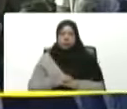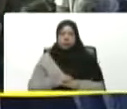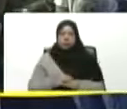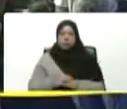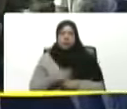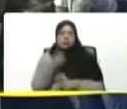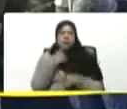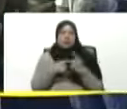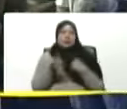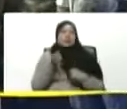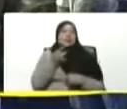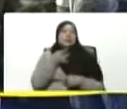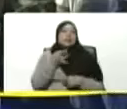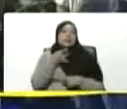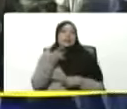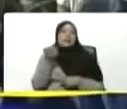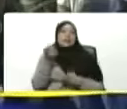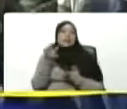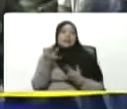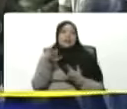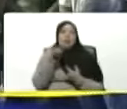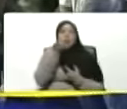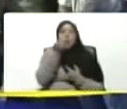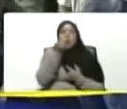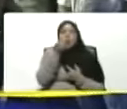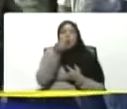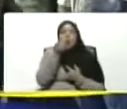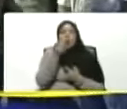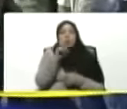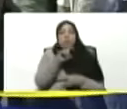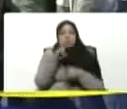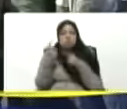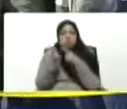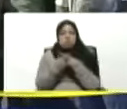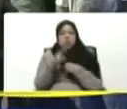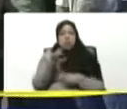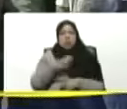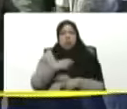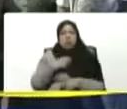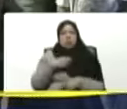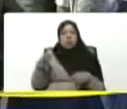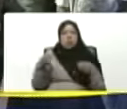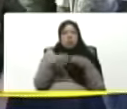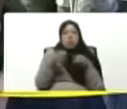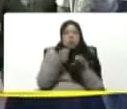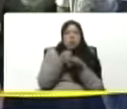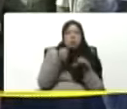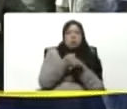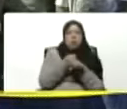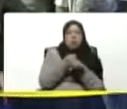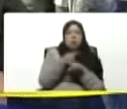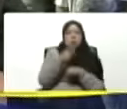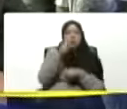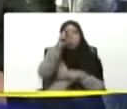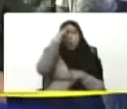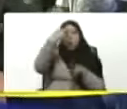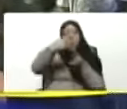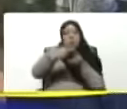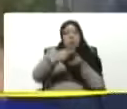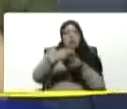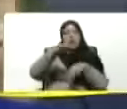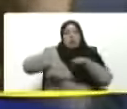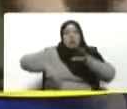Picante, pues. Quieren comer una buena comida, vayan al barrio San Agustín, a la finca de Marín, en homenaje al Grupo